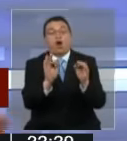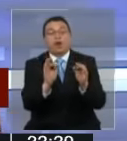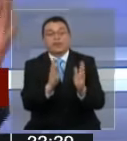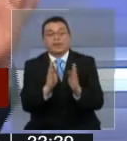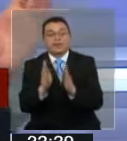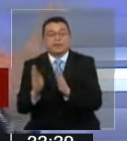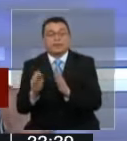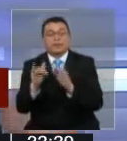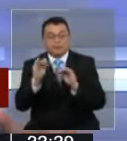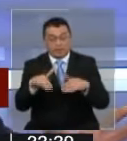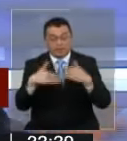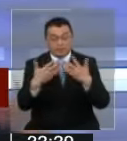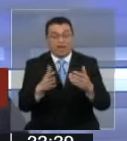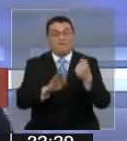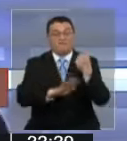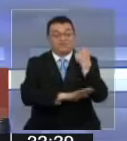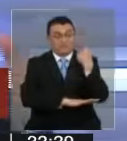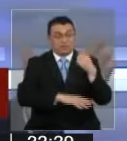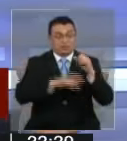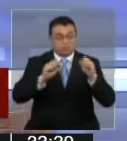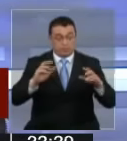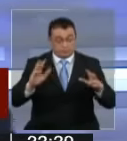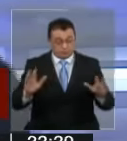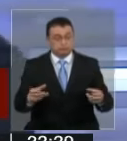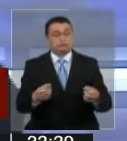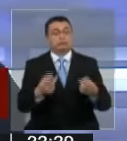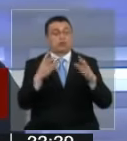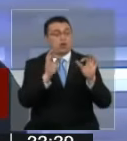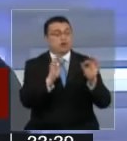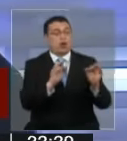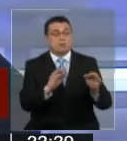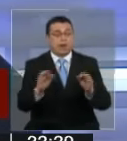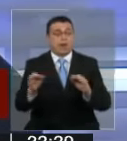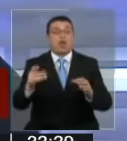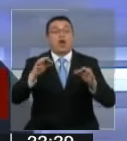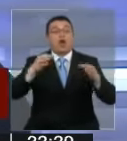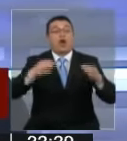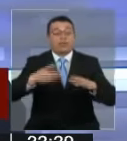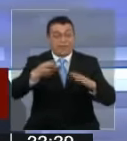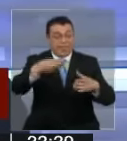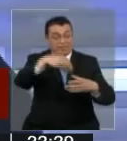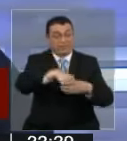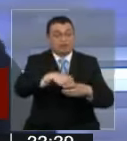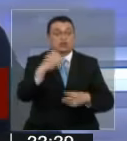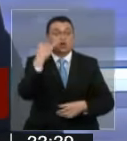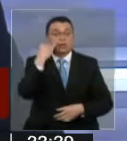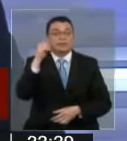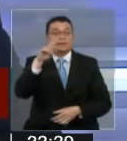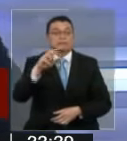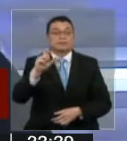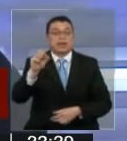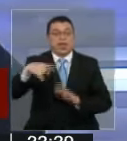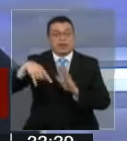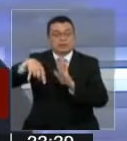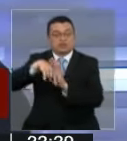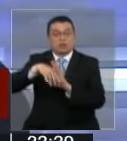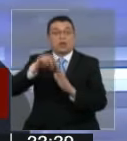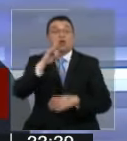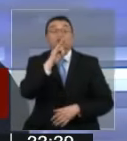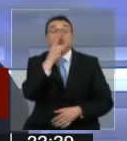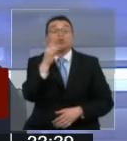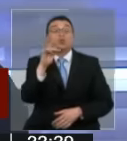Y generar ciertas condiciones básicas para poder restablecer un cierto orden al interior de la isla. Hay turistas que llevan una semana sin poder